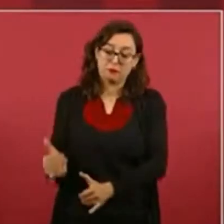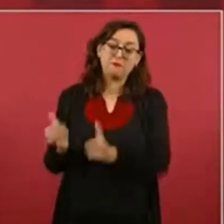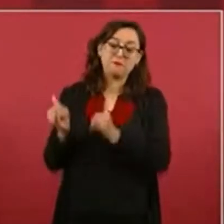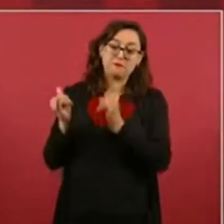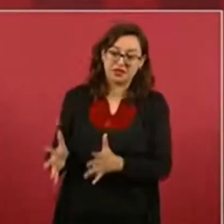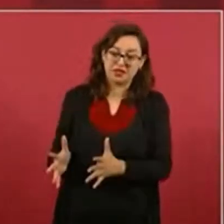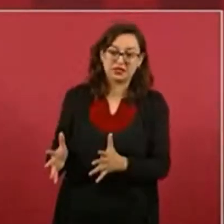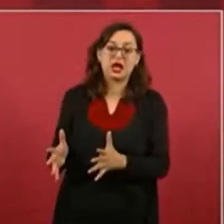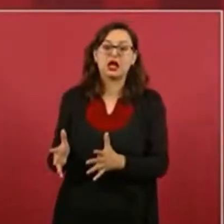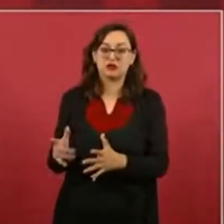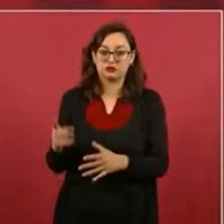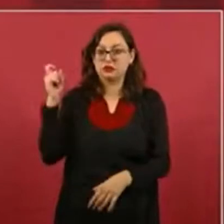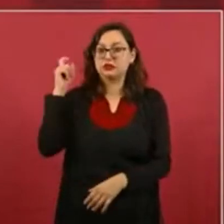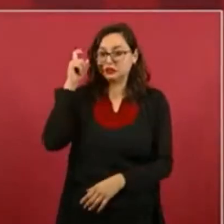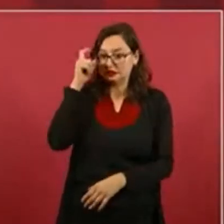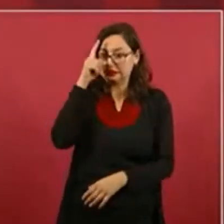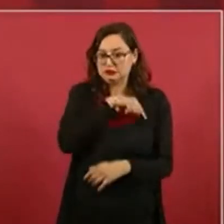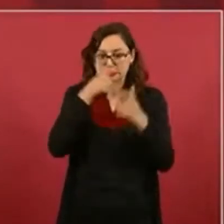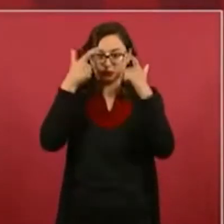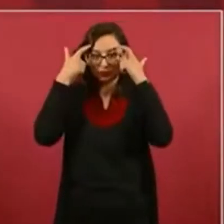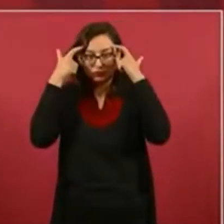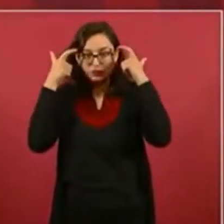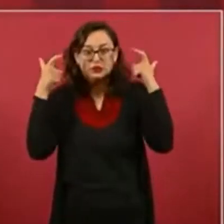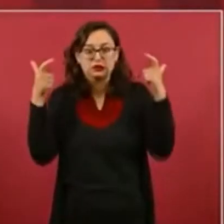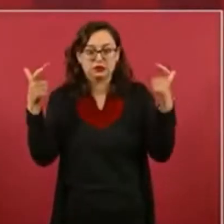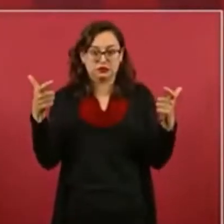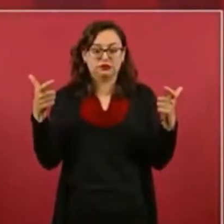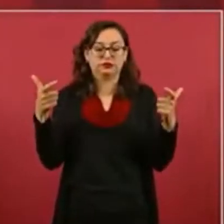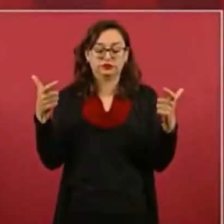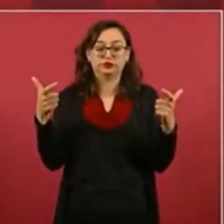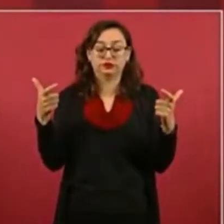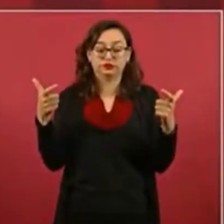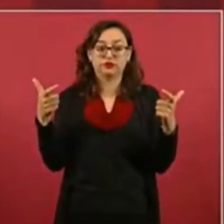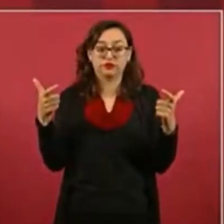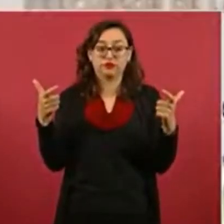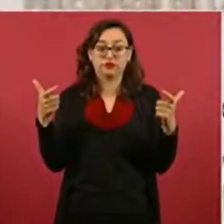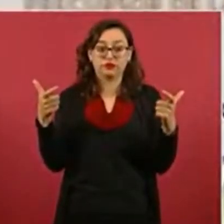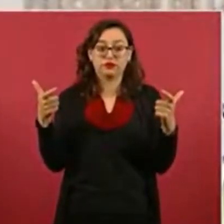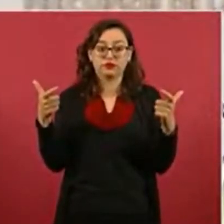tensos complicados y también